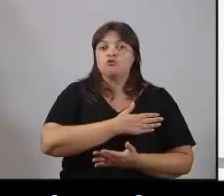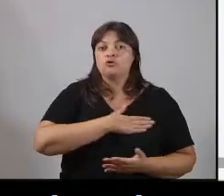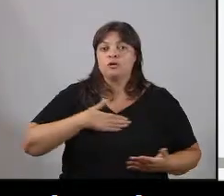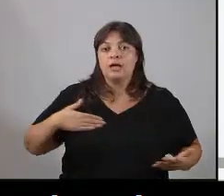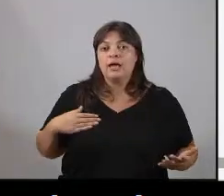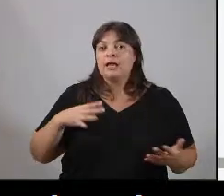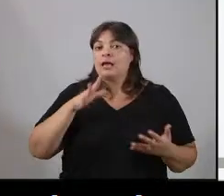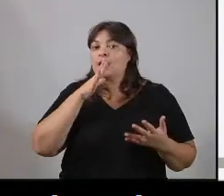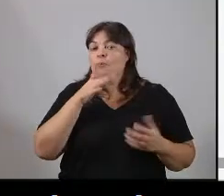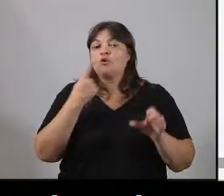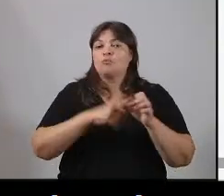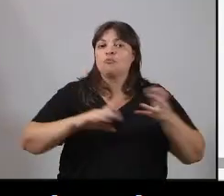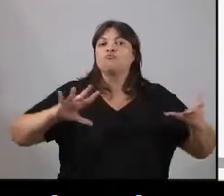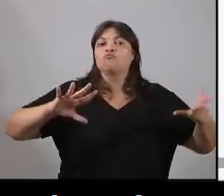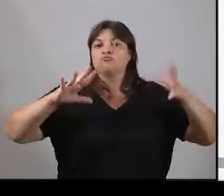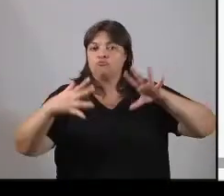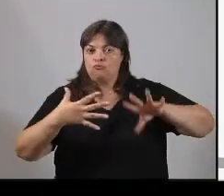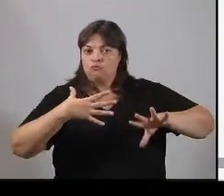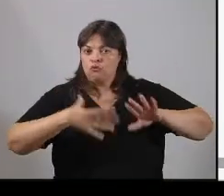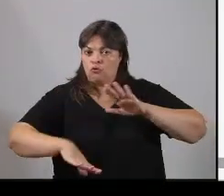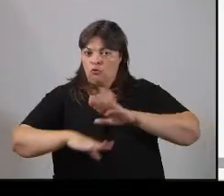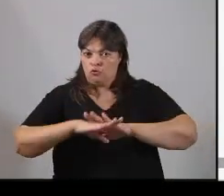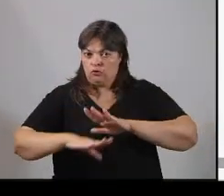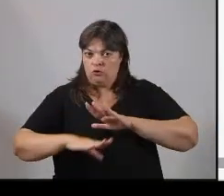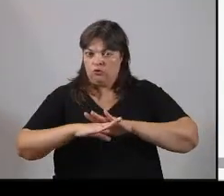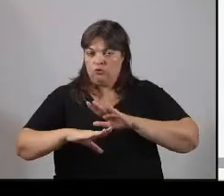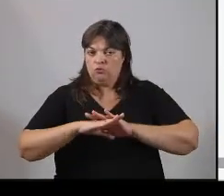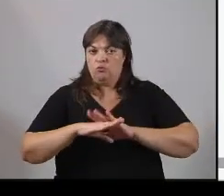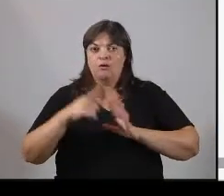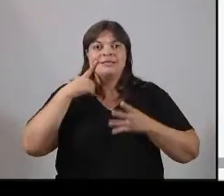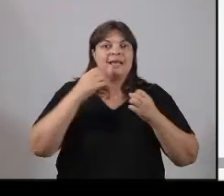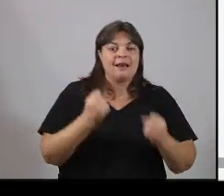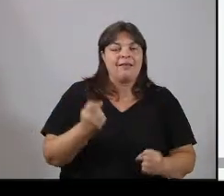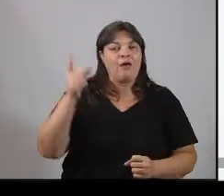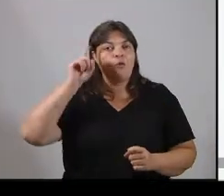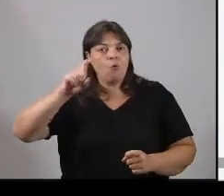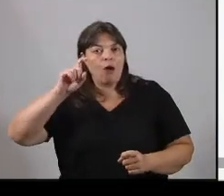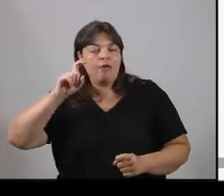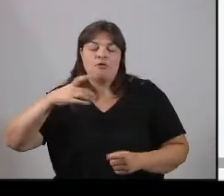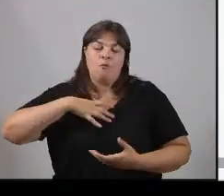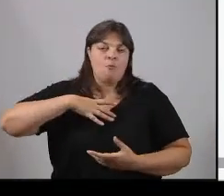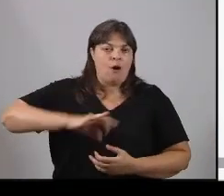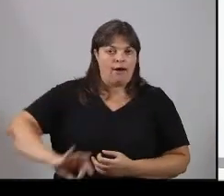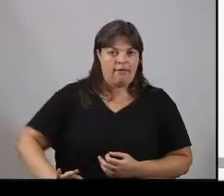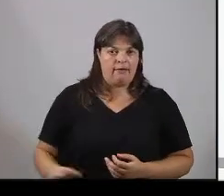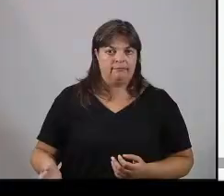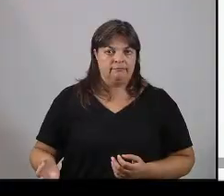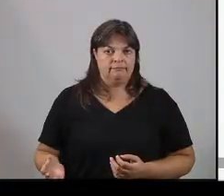seguir transformando Extremadura, la mayor dotación en sanidad y en educación posible.